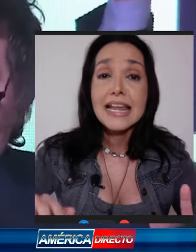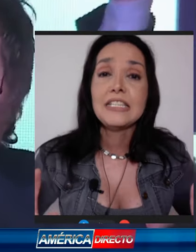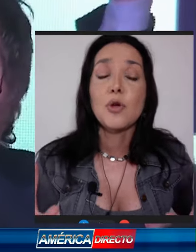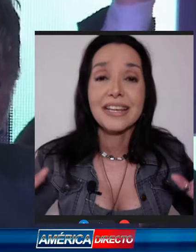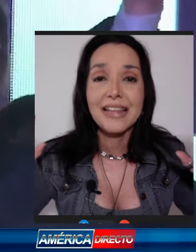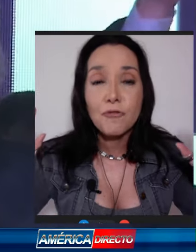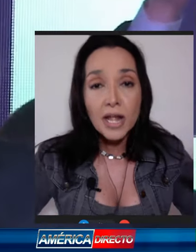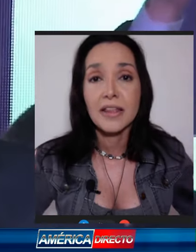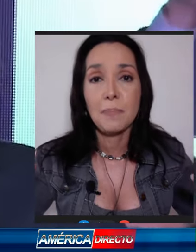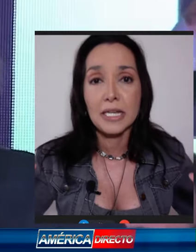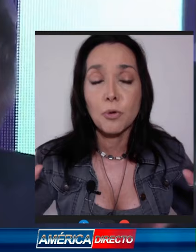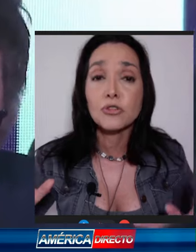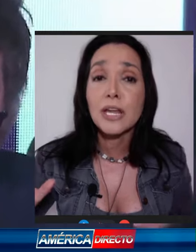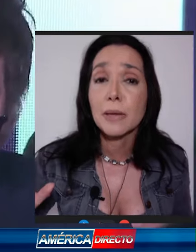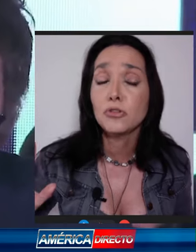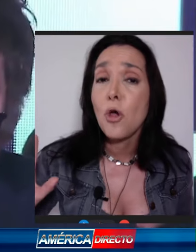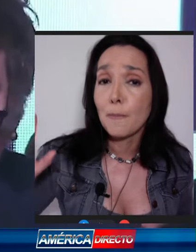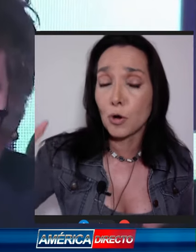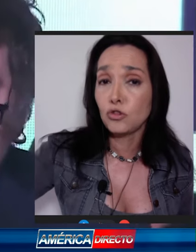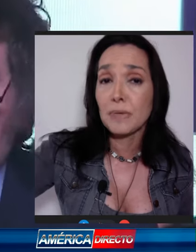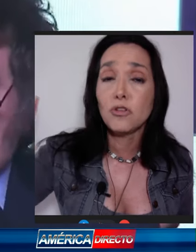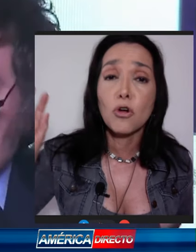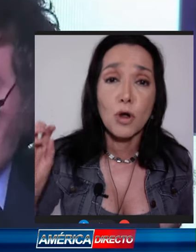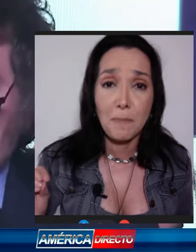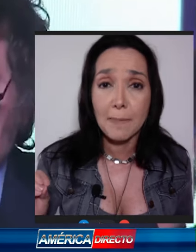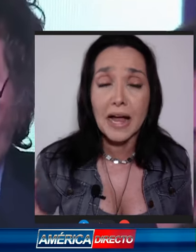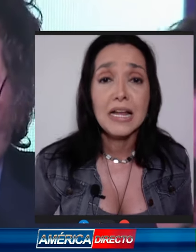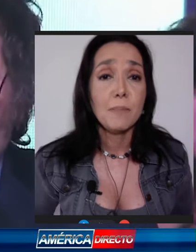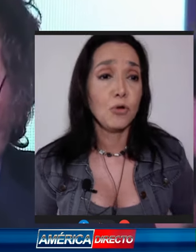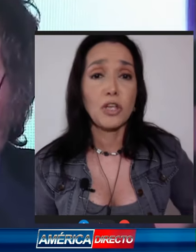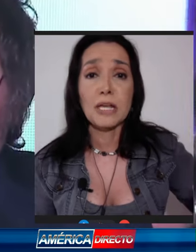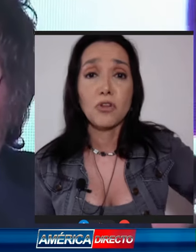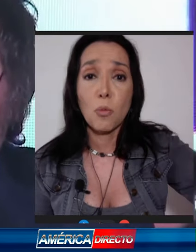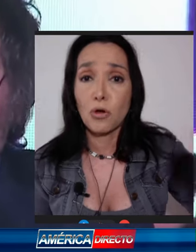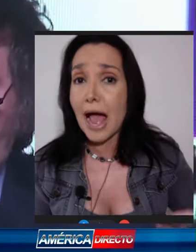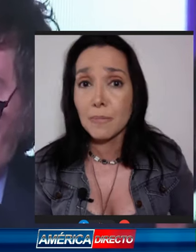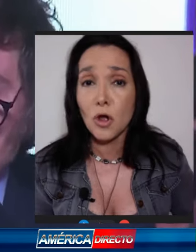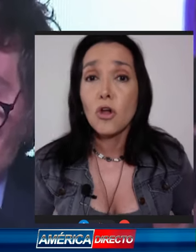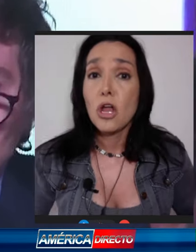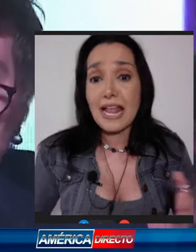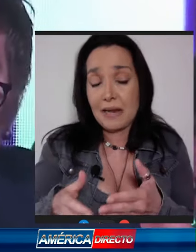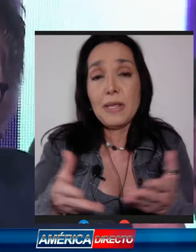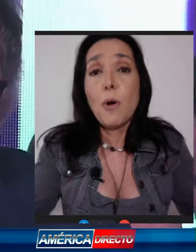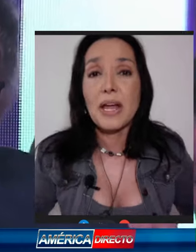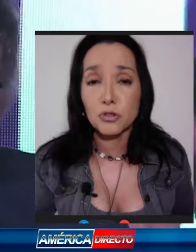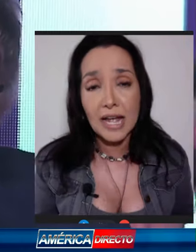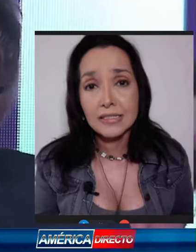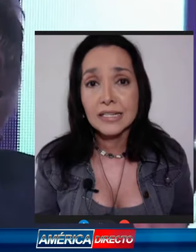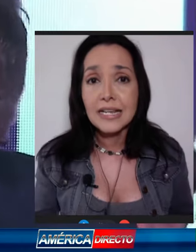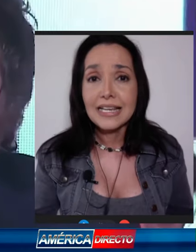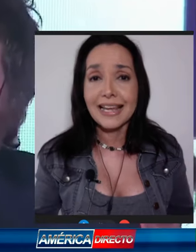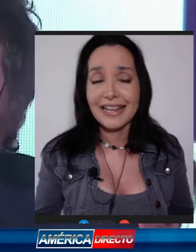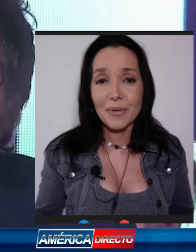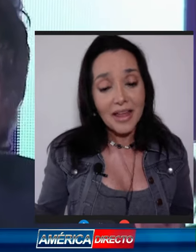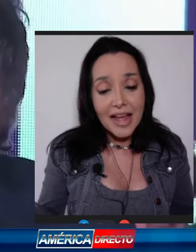Argentina, sino al que está fuera del país. Por eso es que vemos pronunciamientos como el Papa, pronunciamientos como AMLO, el mismo Pedro